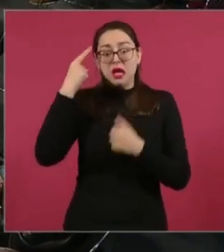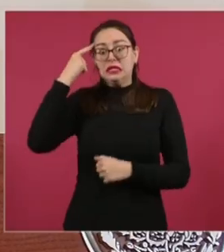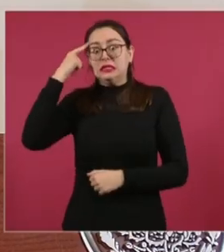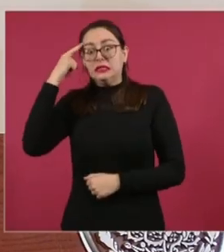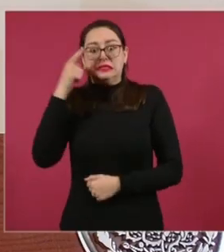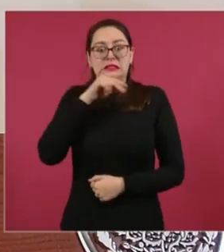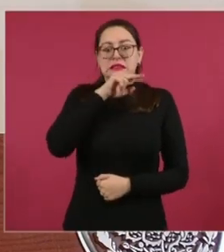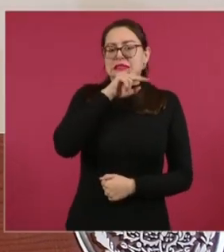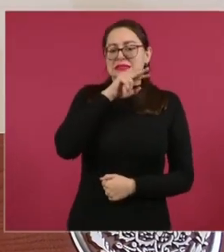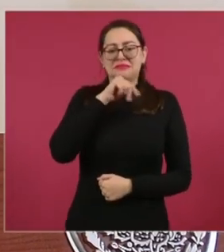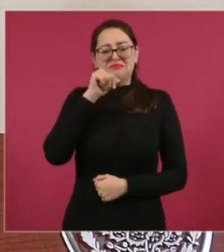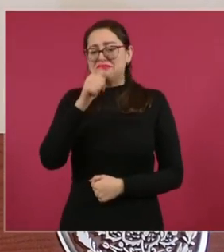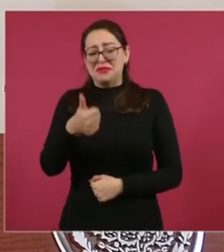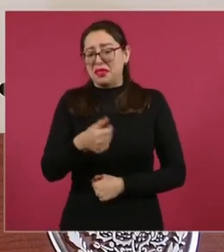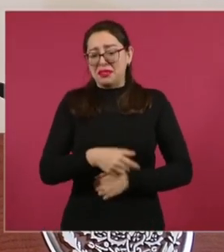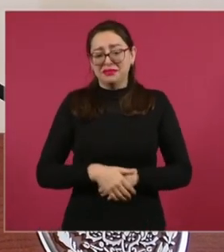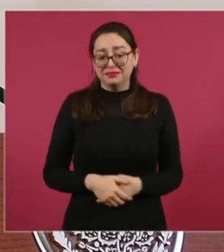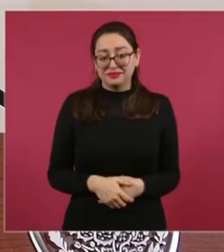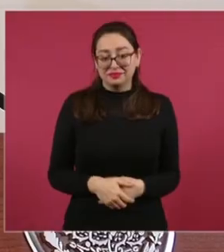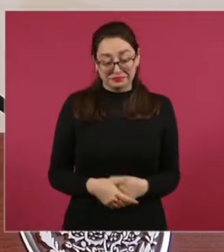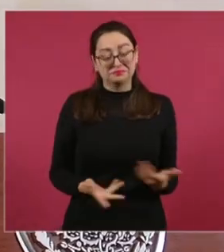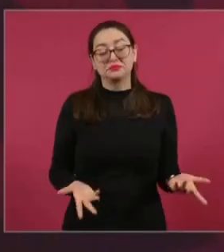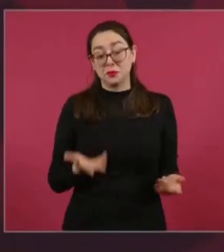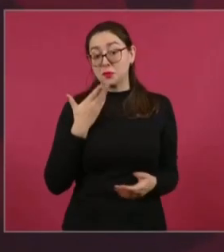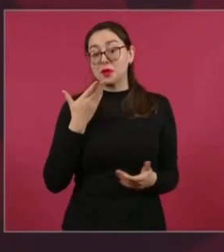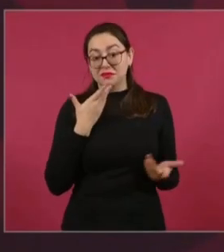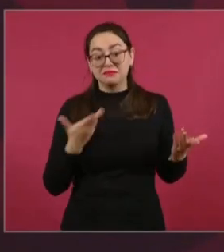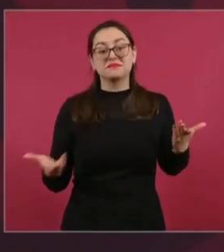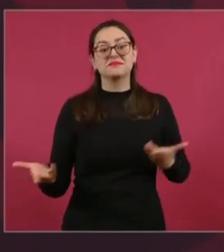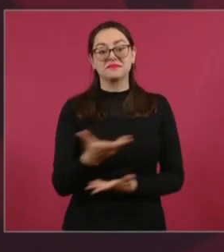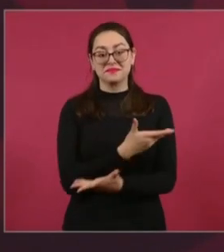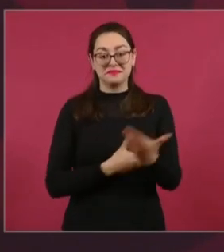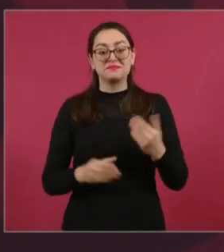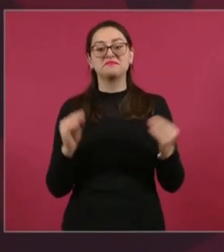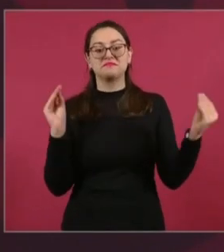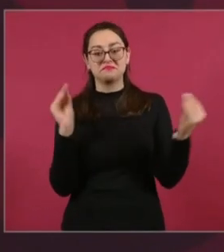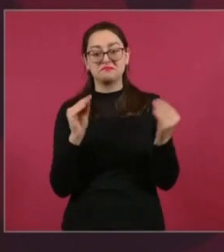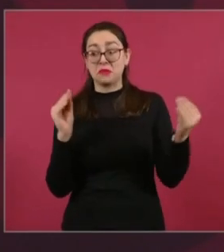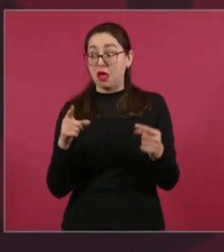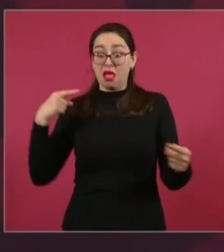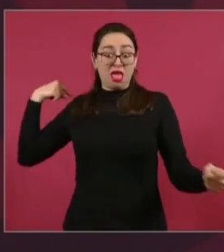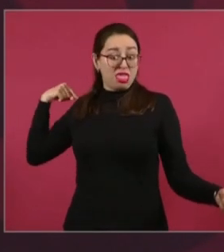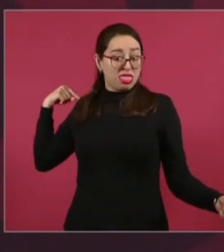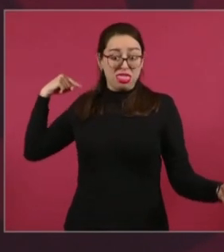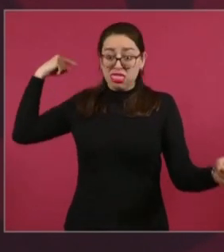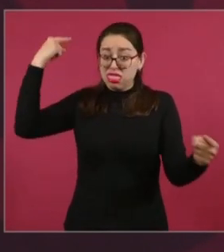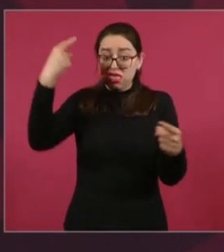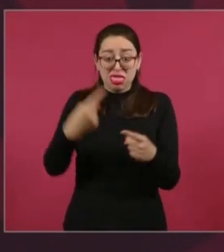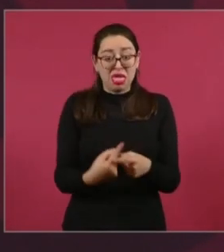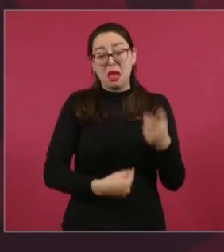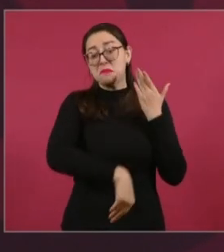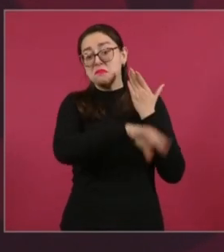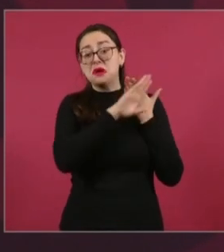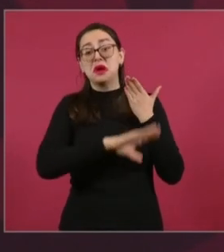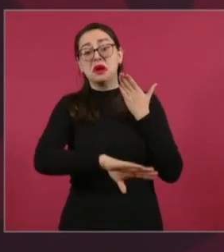y qué bien que estamos debatiendo. Por eso también para los jóvenes